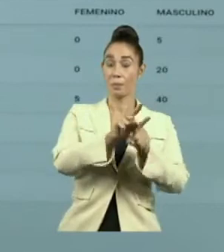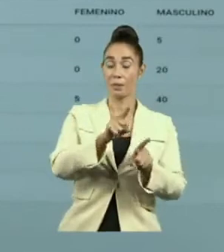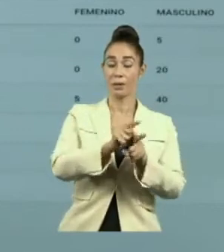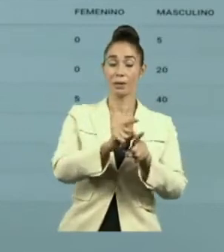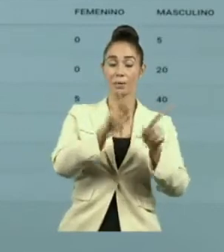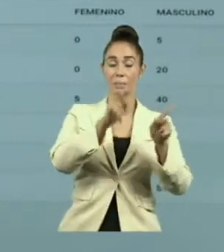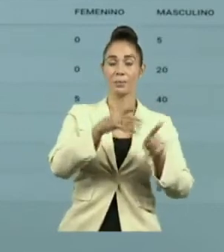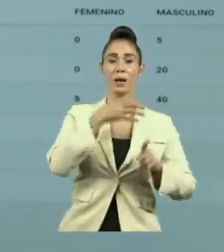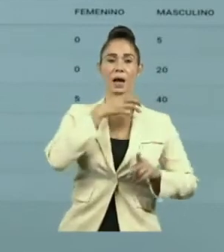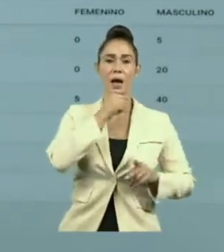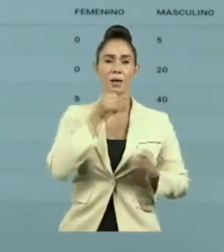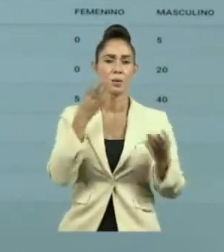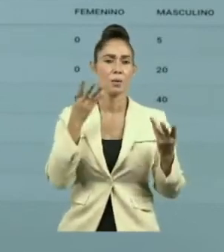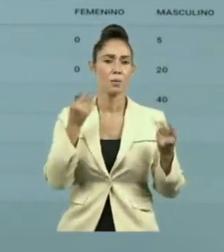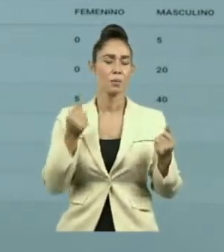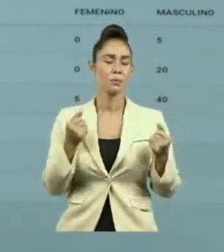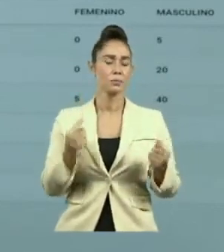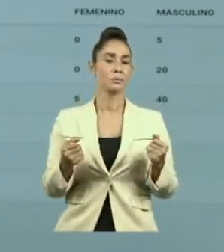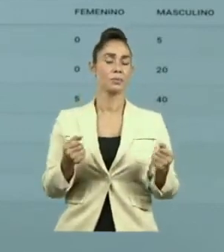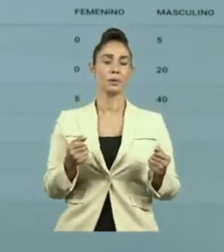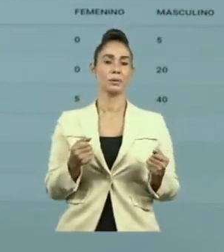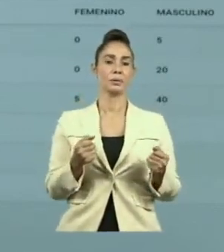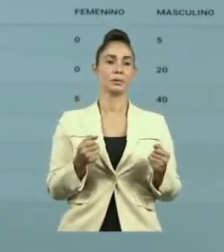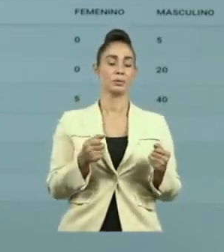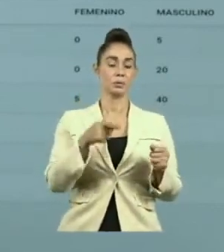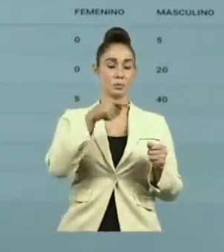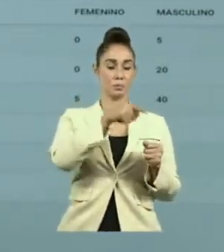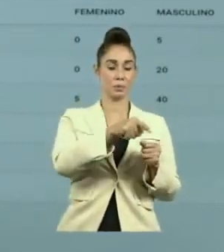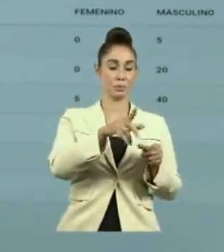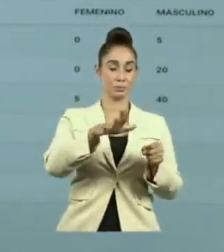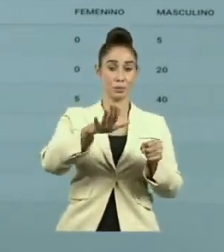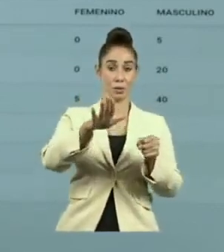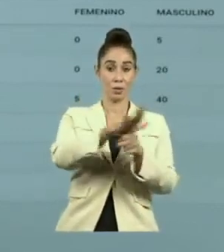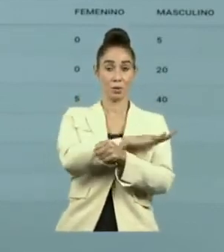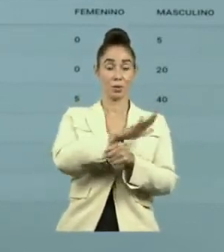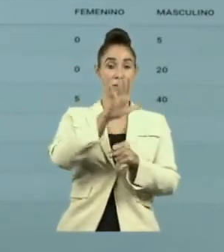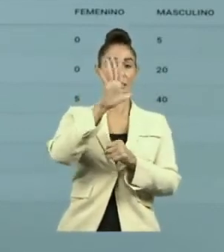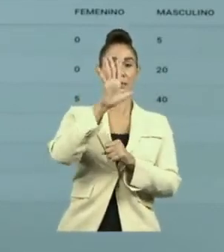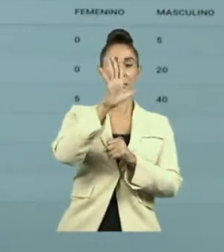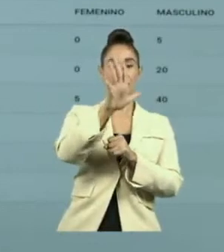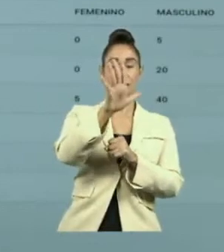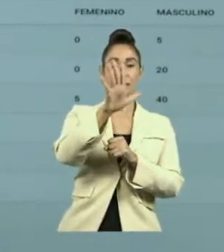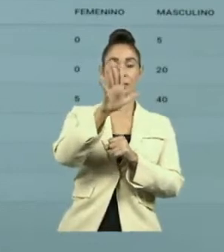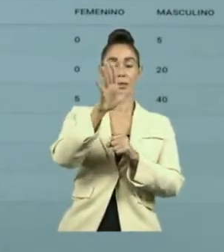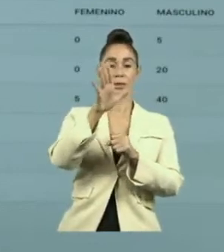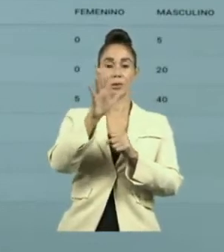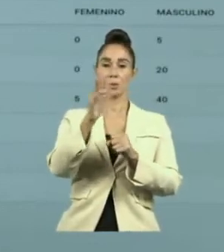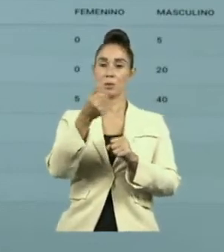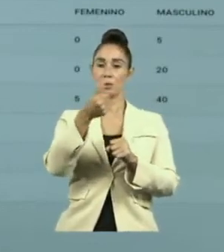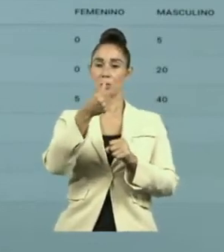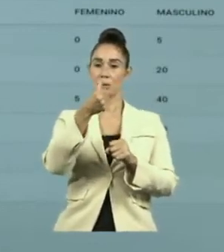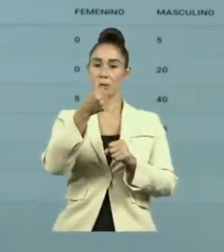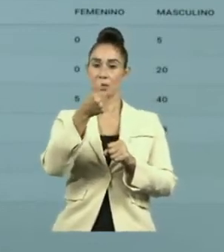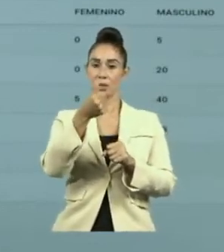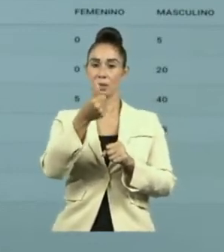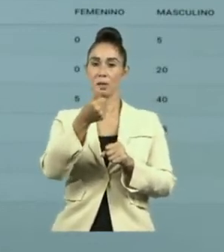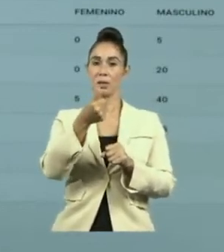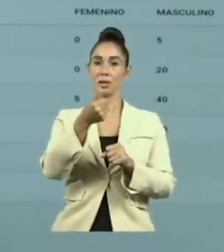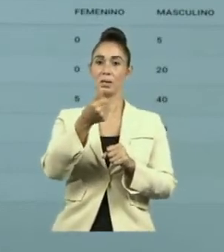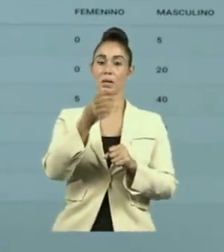casos entre ellos un total de cinco casos de 10 a 19 años